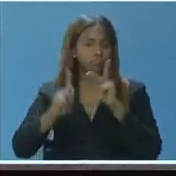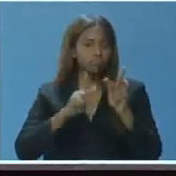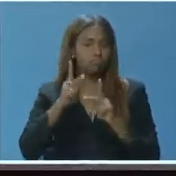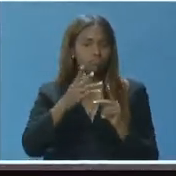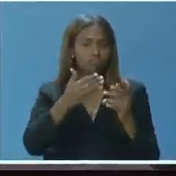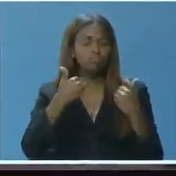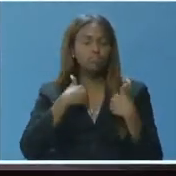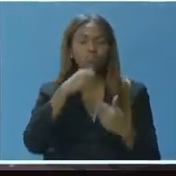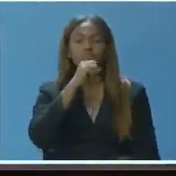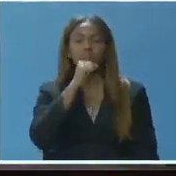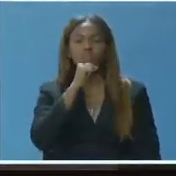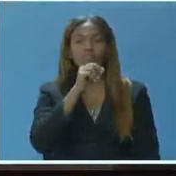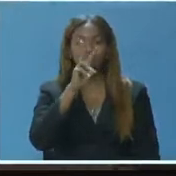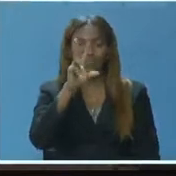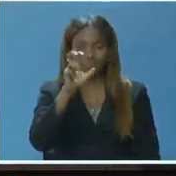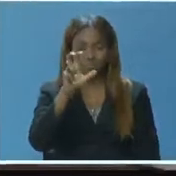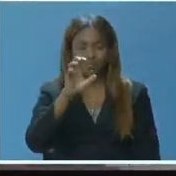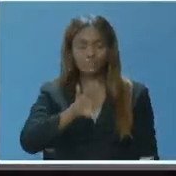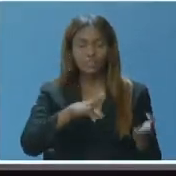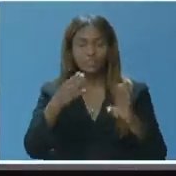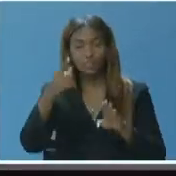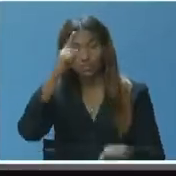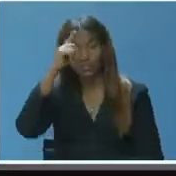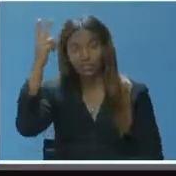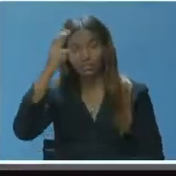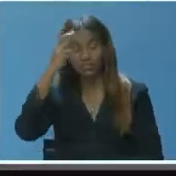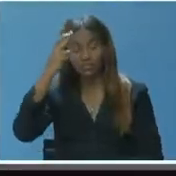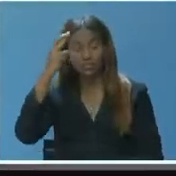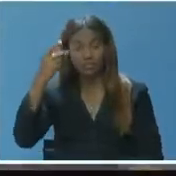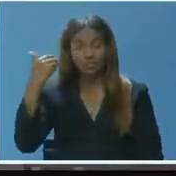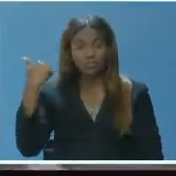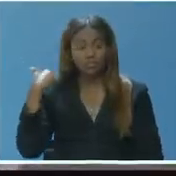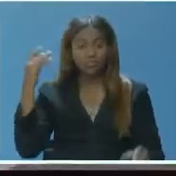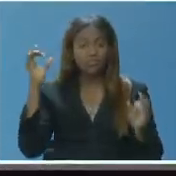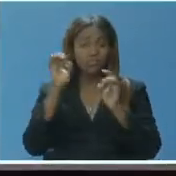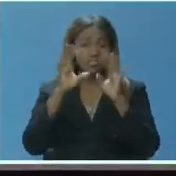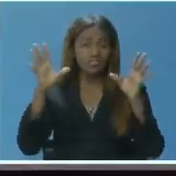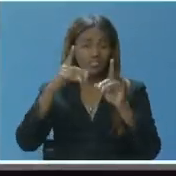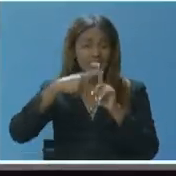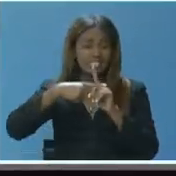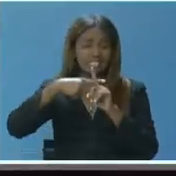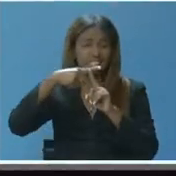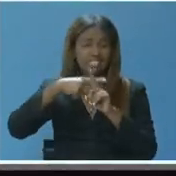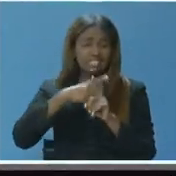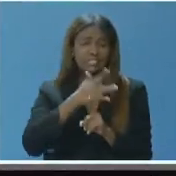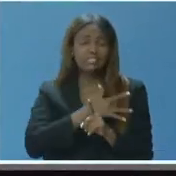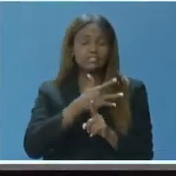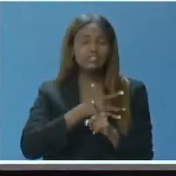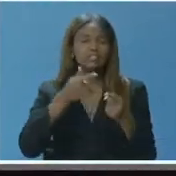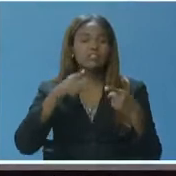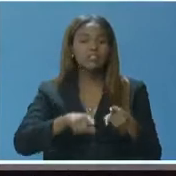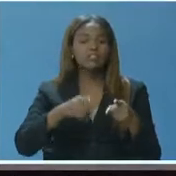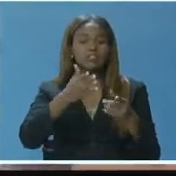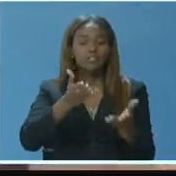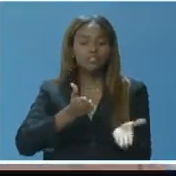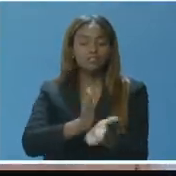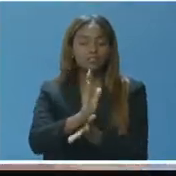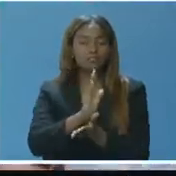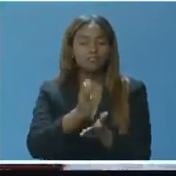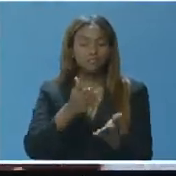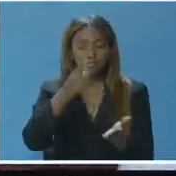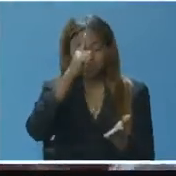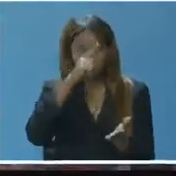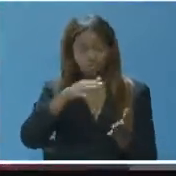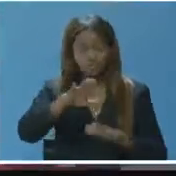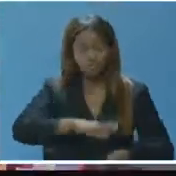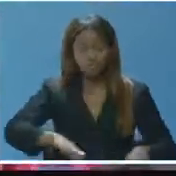fallecido tenía 30 años de edad y murió por causas naturales debido a las extremas temperaturas que se registran en el paso fronterizo entre la